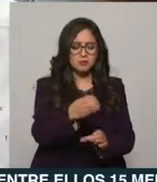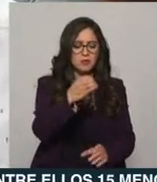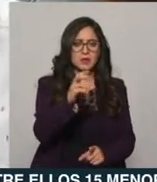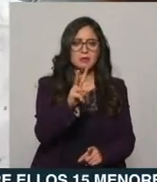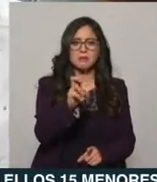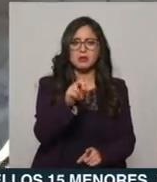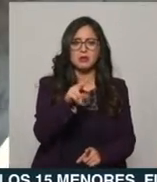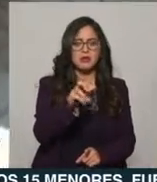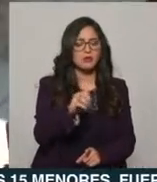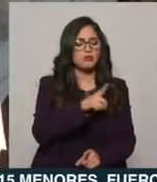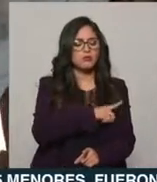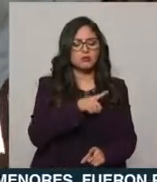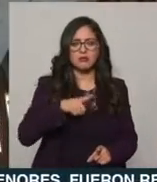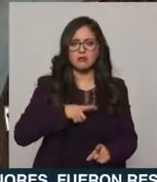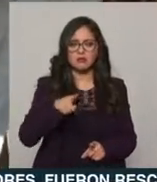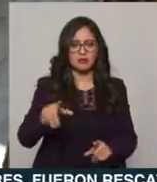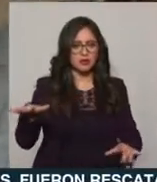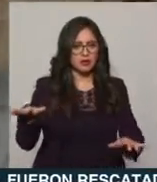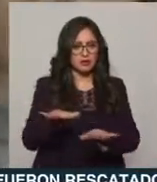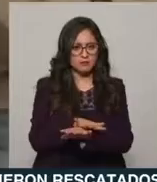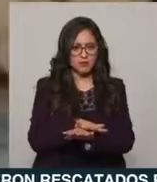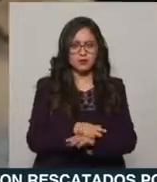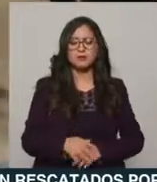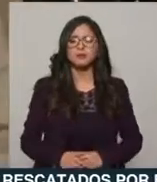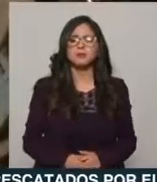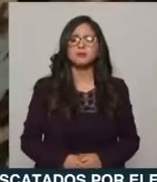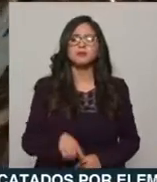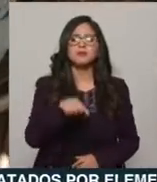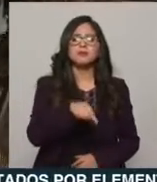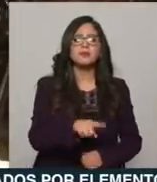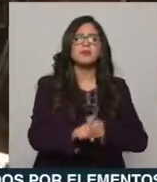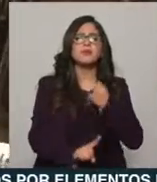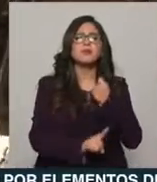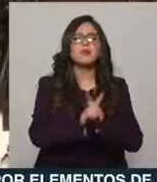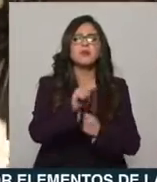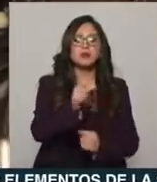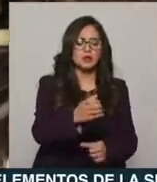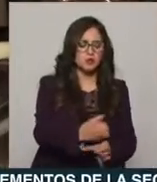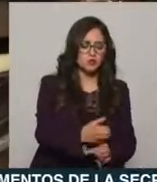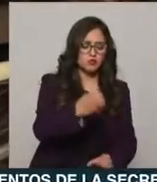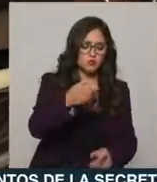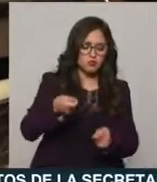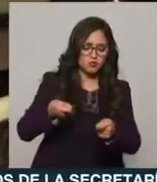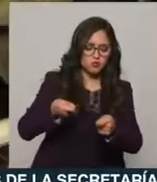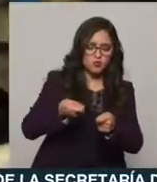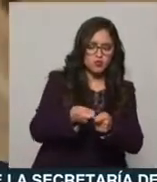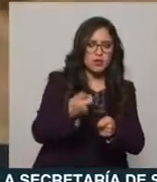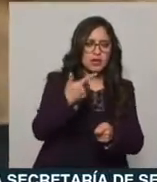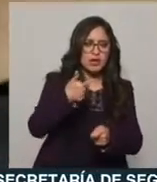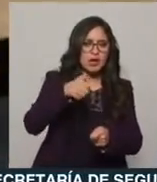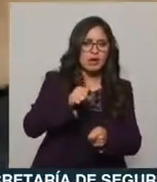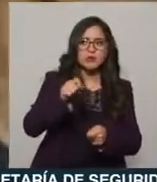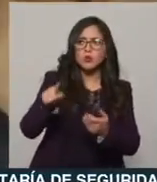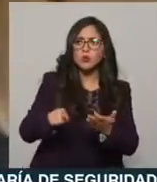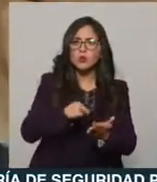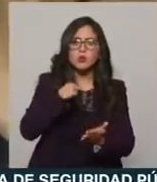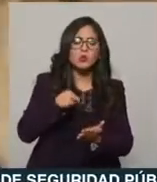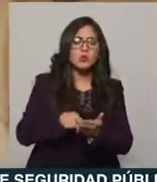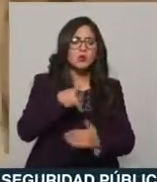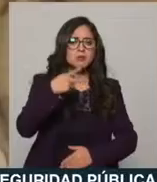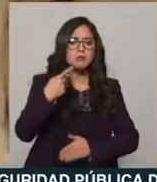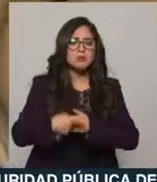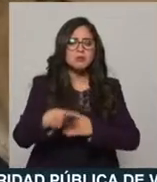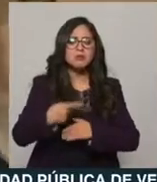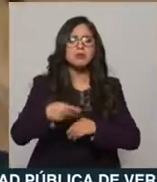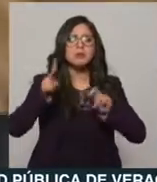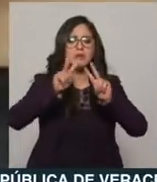y deberían cambiarse. A la problemática se suma el llenado de cilindros de gas en estaciones clandestinas, donde el tema de seguridad